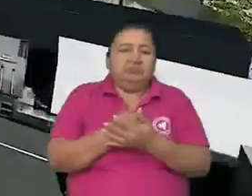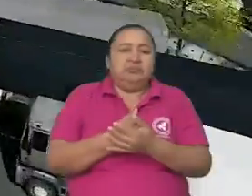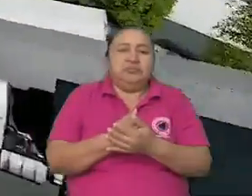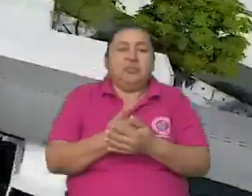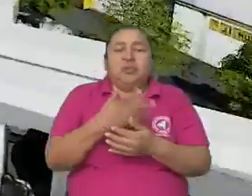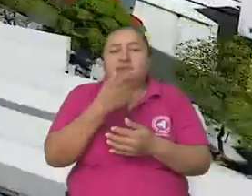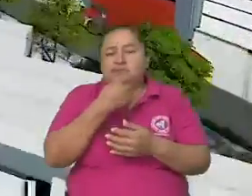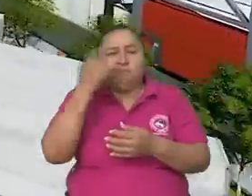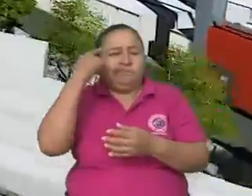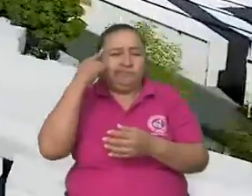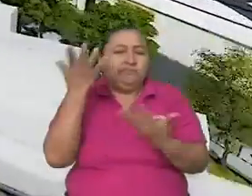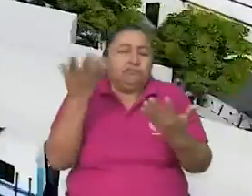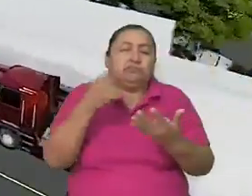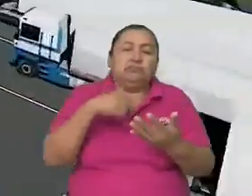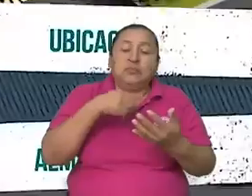hacer un planteamiento